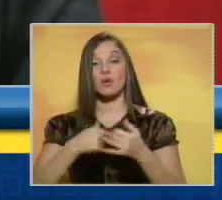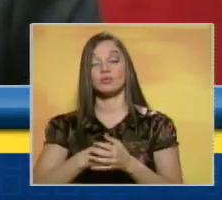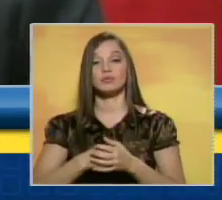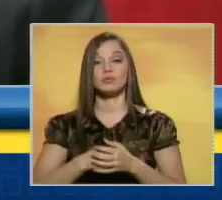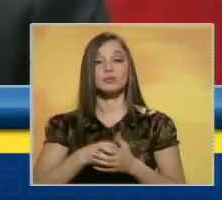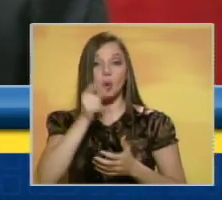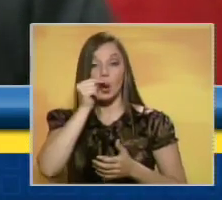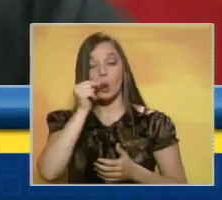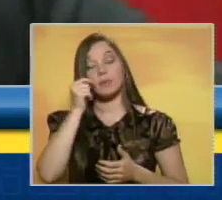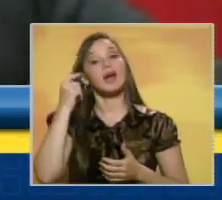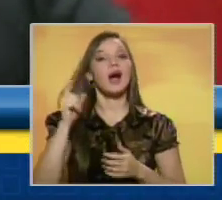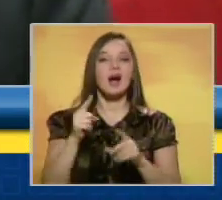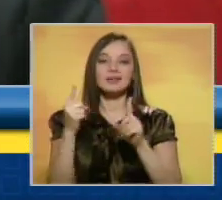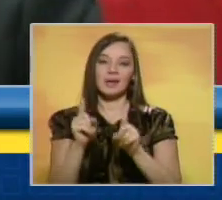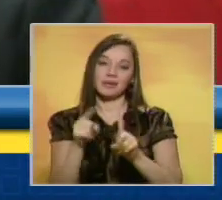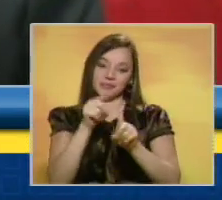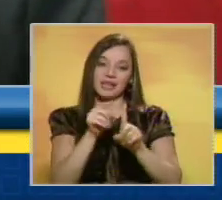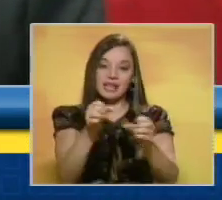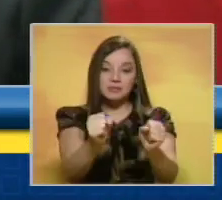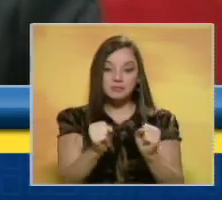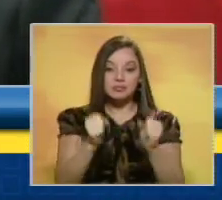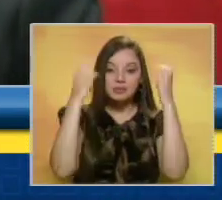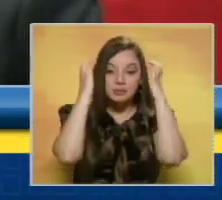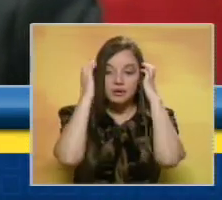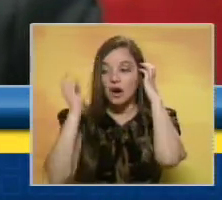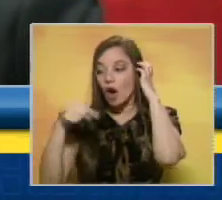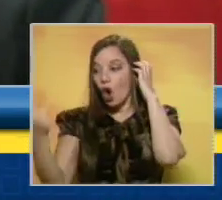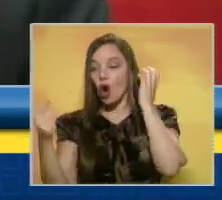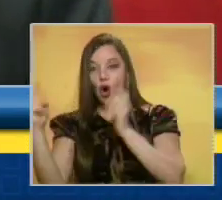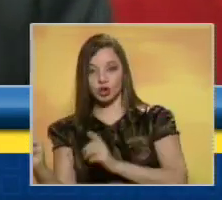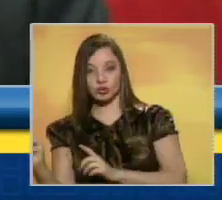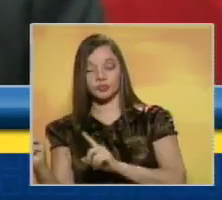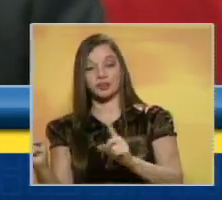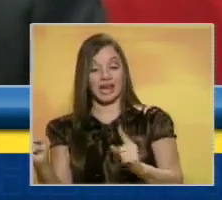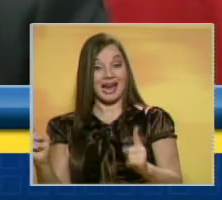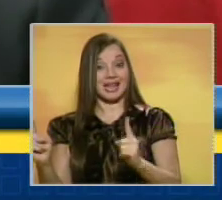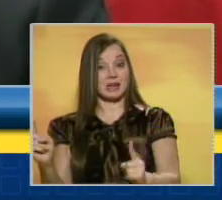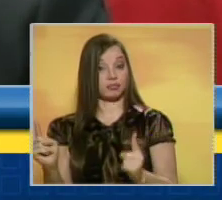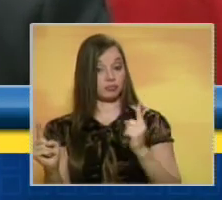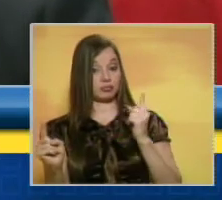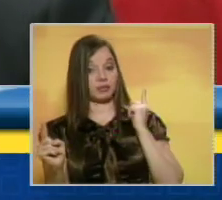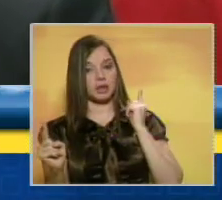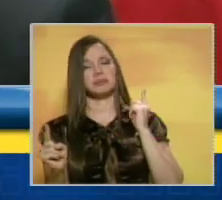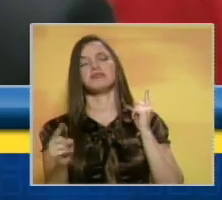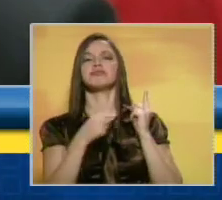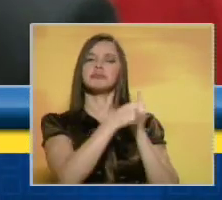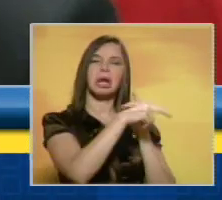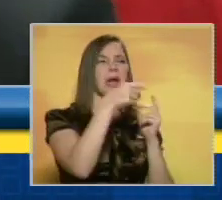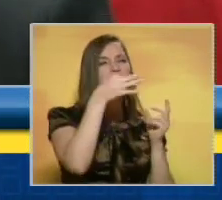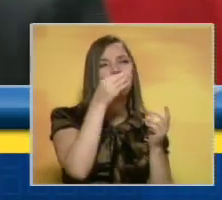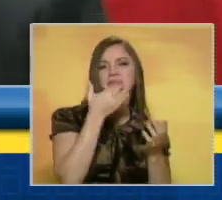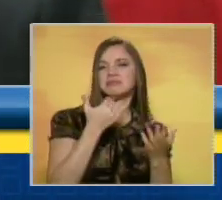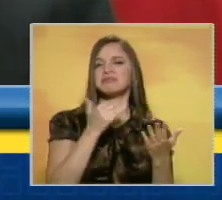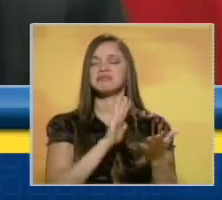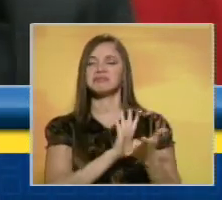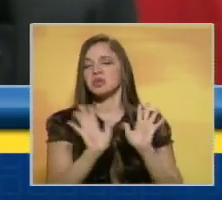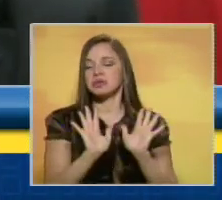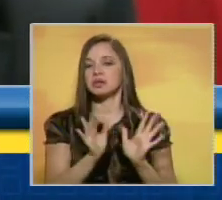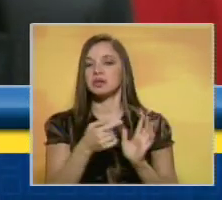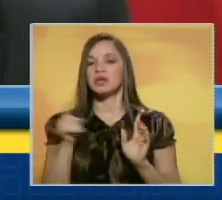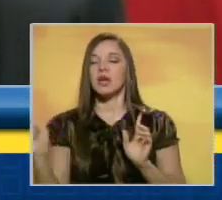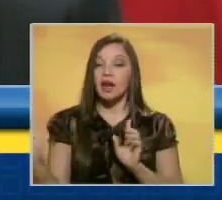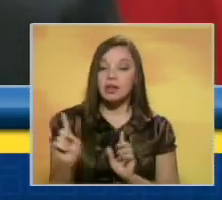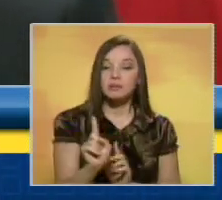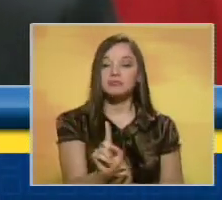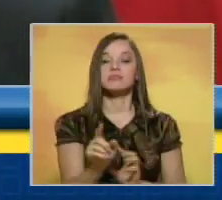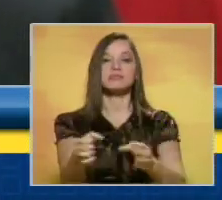el copiloto hizo posible que la aeronave pierda altitud, lo cual no es totalmente anormal.